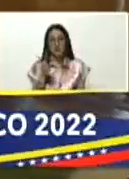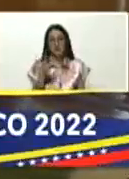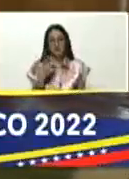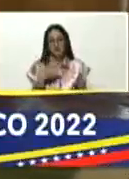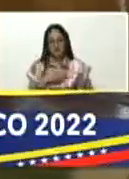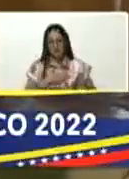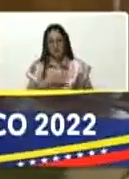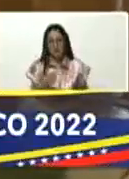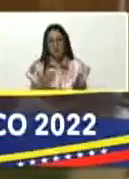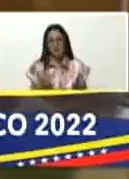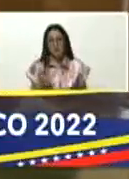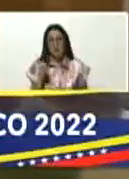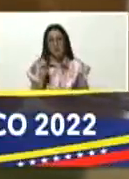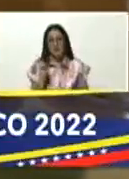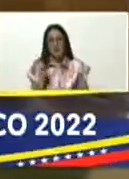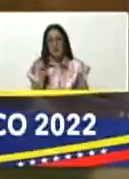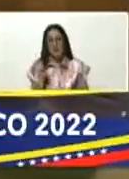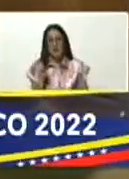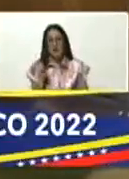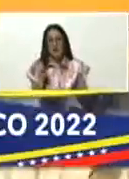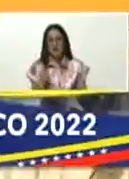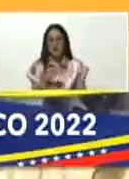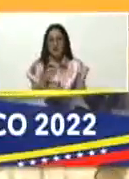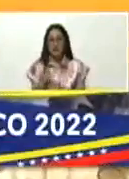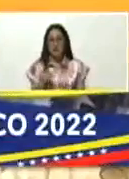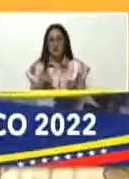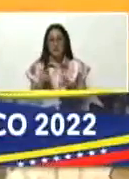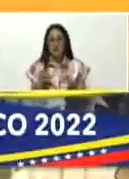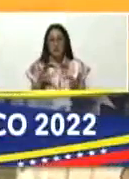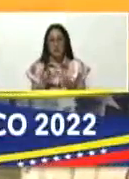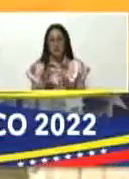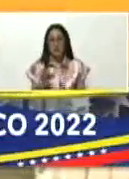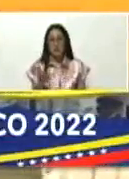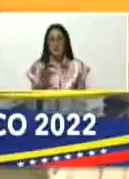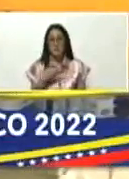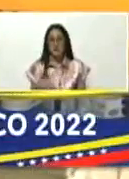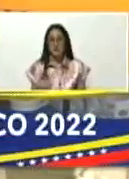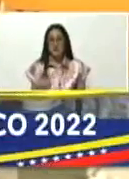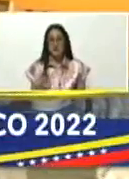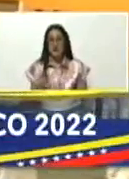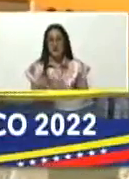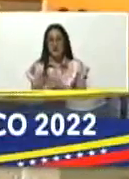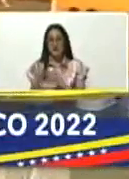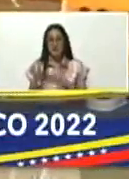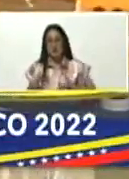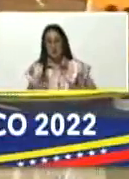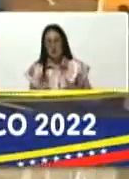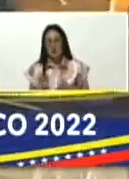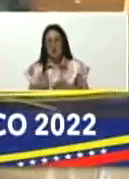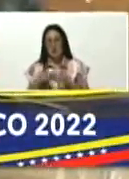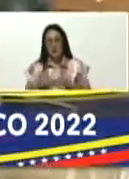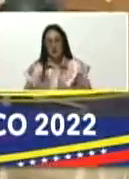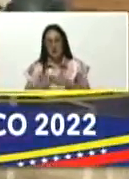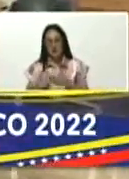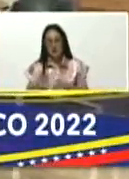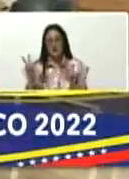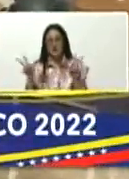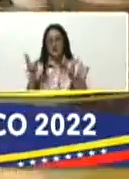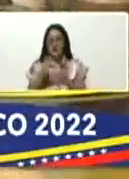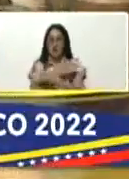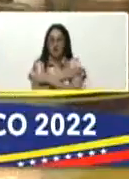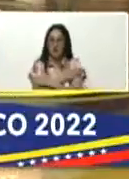frente de esa tarea, sus gobernantes, con usted, compañero presidente, guiando este barco hacia la victoria. Un abrazo,